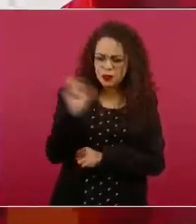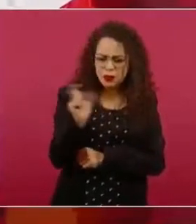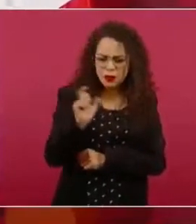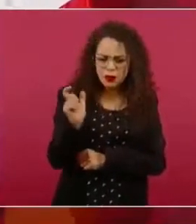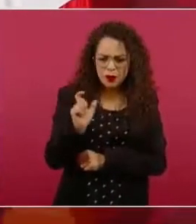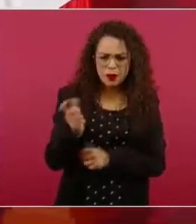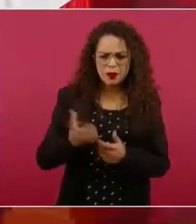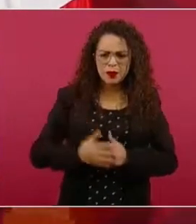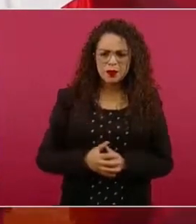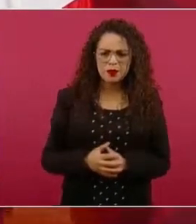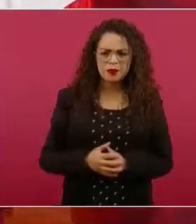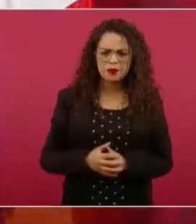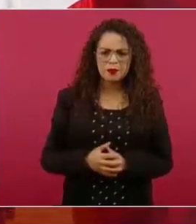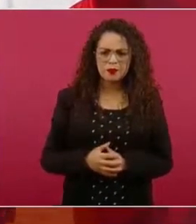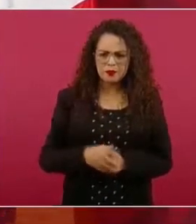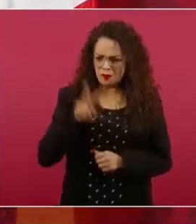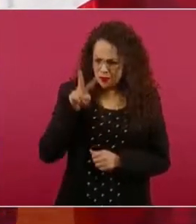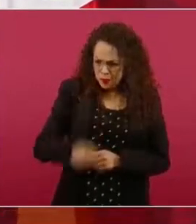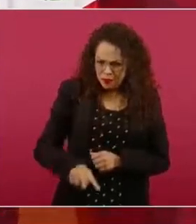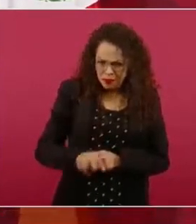Siendo objetivos.